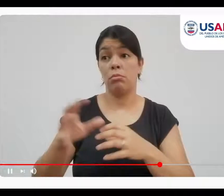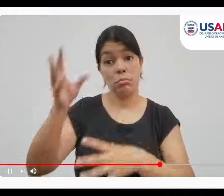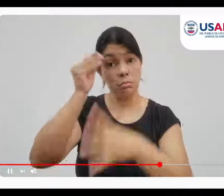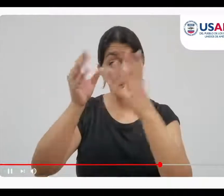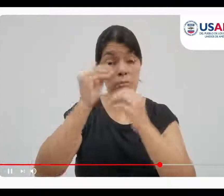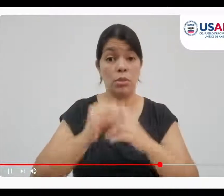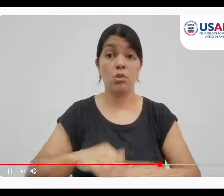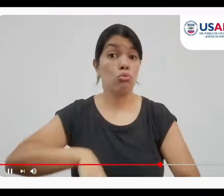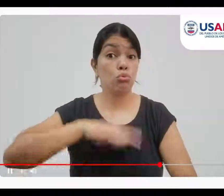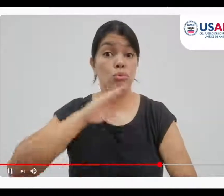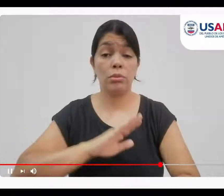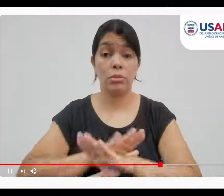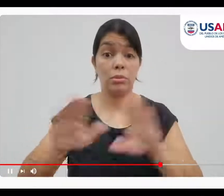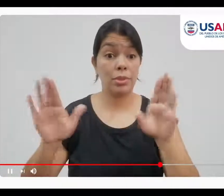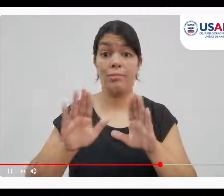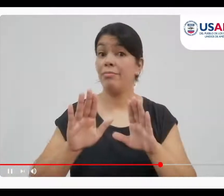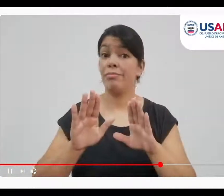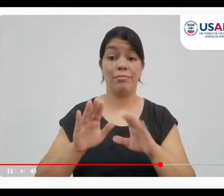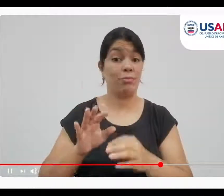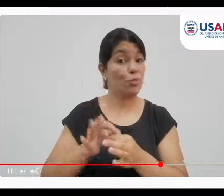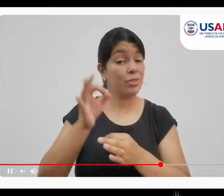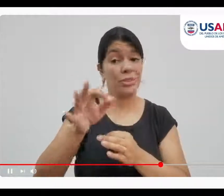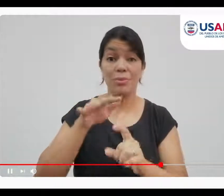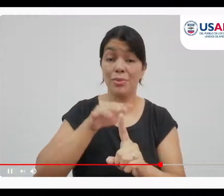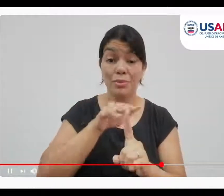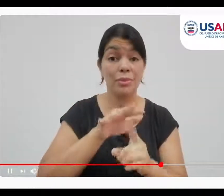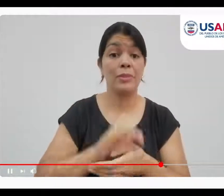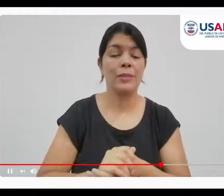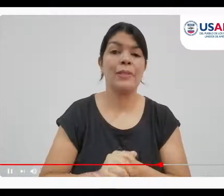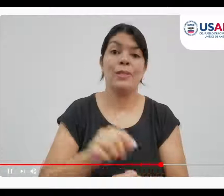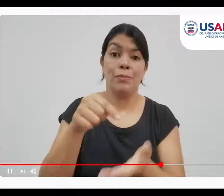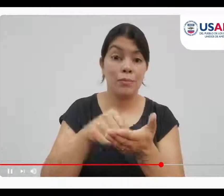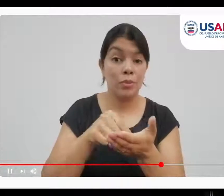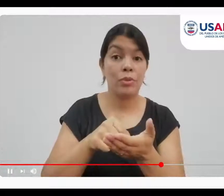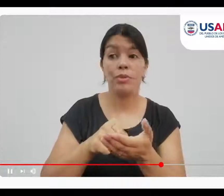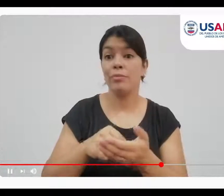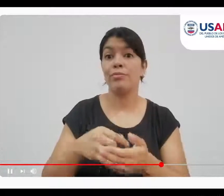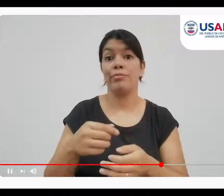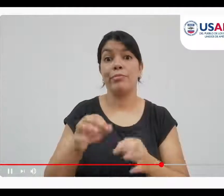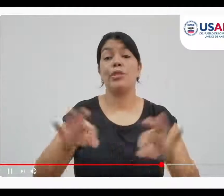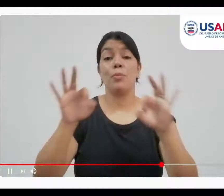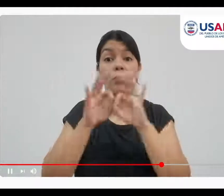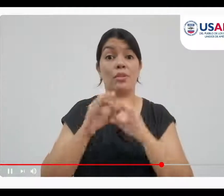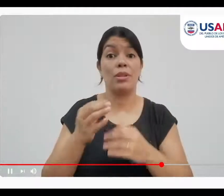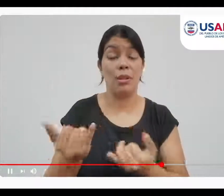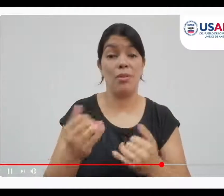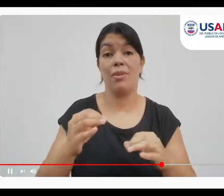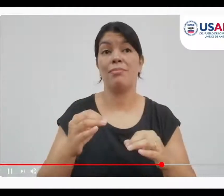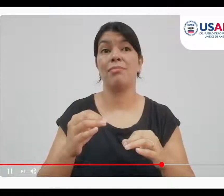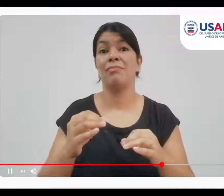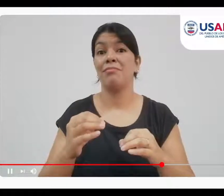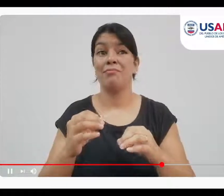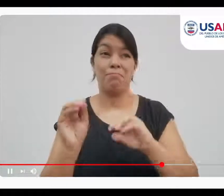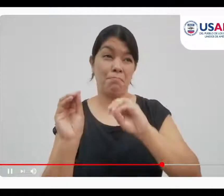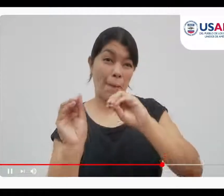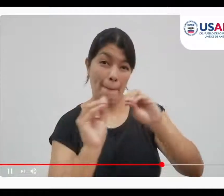suficiente para liderar estos procesos tan importantes dentro de un municipio. Es por esto que los ajustes razonables cobran una relevancia exponencial para lograr